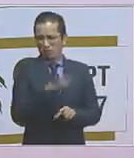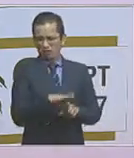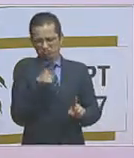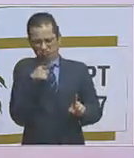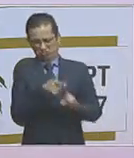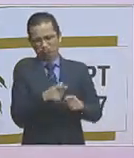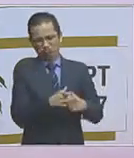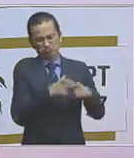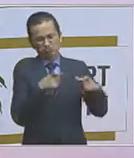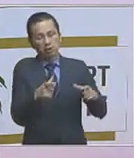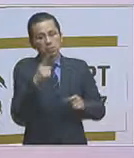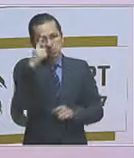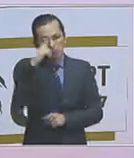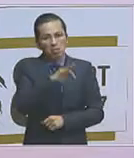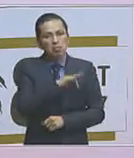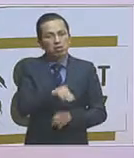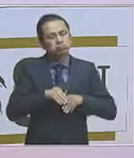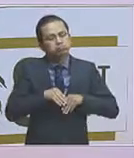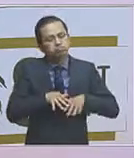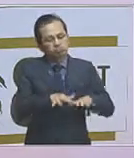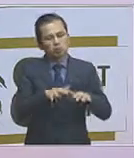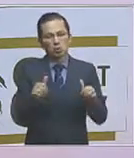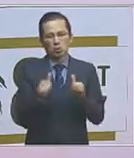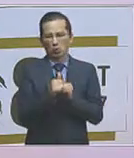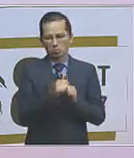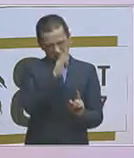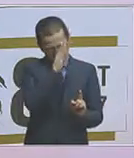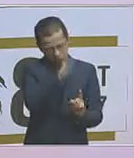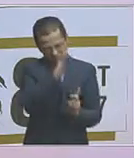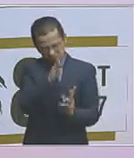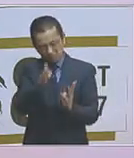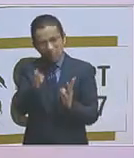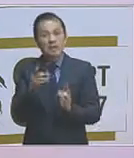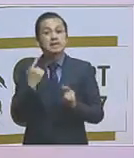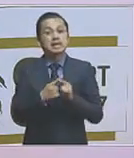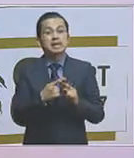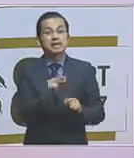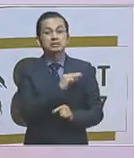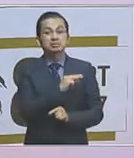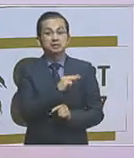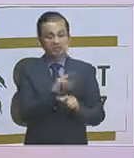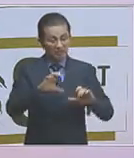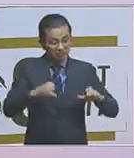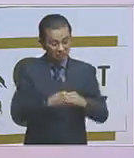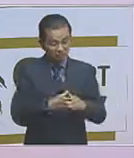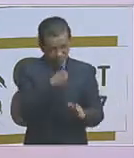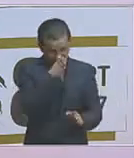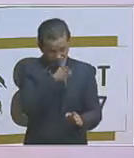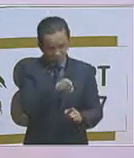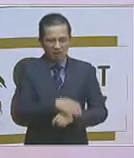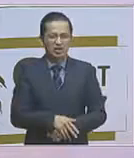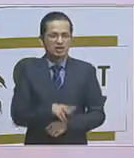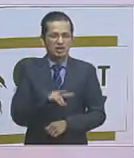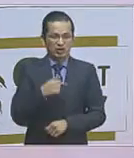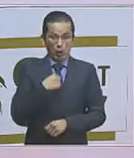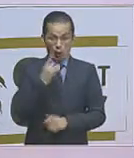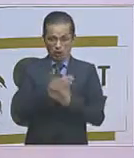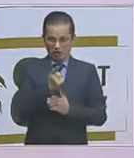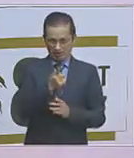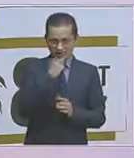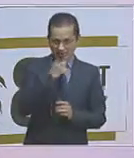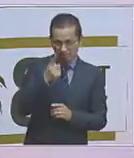audiencias con mensajes tele dirigidos y no me refiero sólo a los últimos episodios de house of cards donde hay